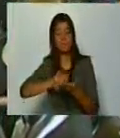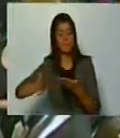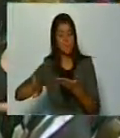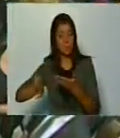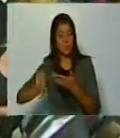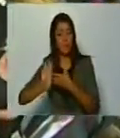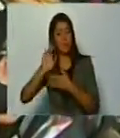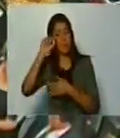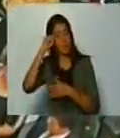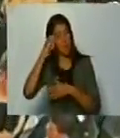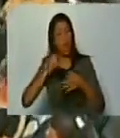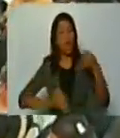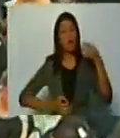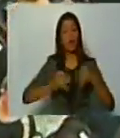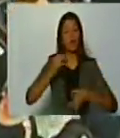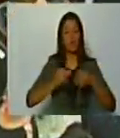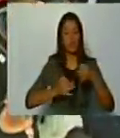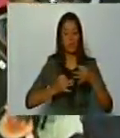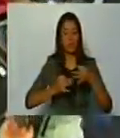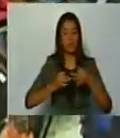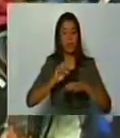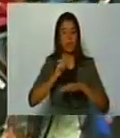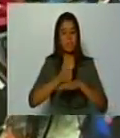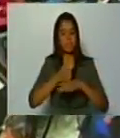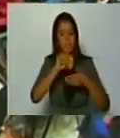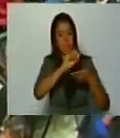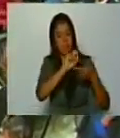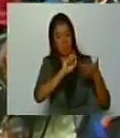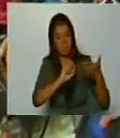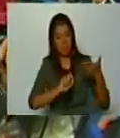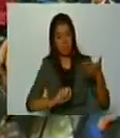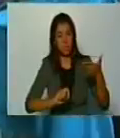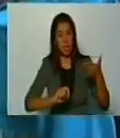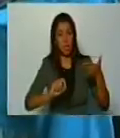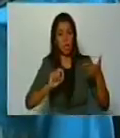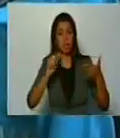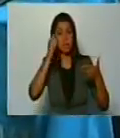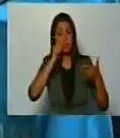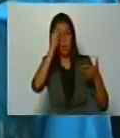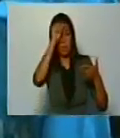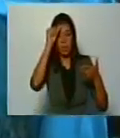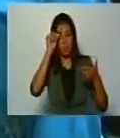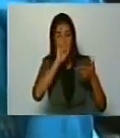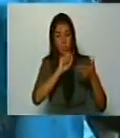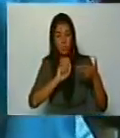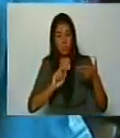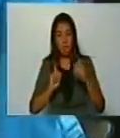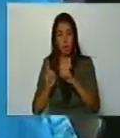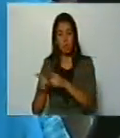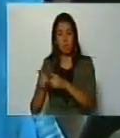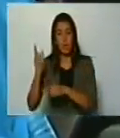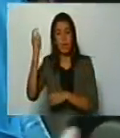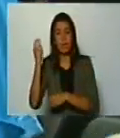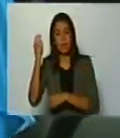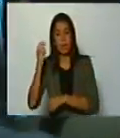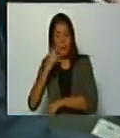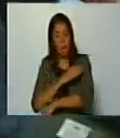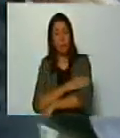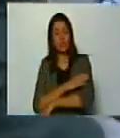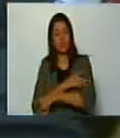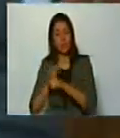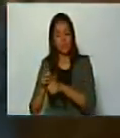el fallo del Tribunal Supremo de Justicia emitido el pasado fin de semana, el diputado Freddy Guevara, por